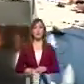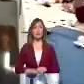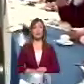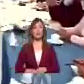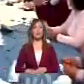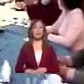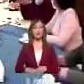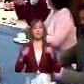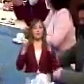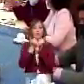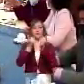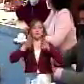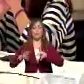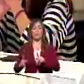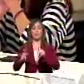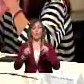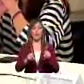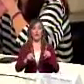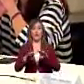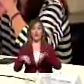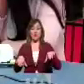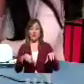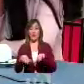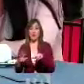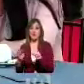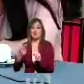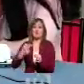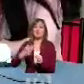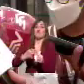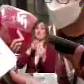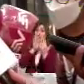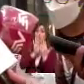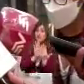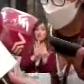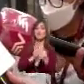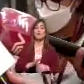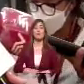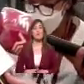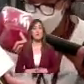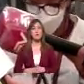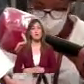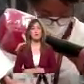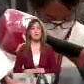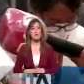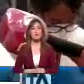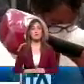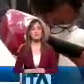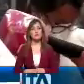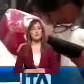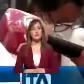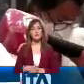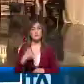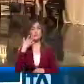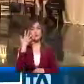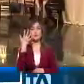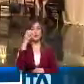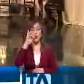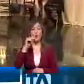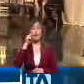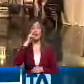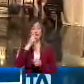Los asambleístas se preparan para retomar sus actividades presenciales que tenemos que realizar a partir del 15 de junio.